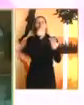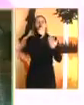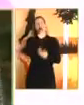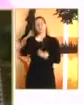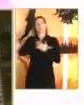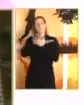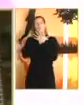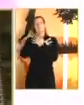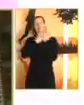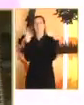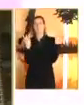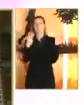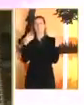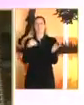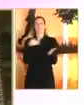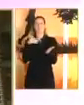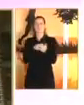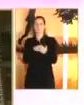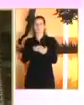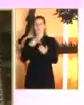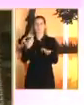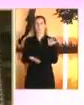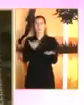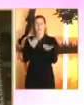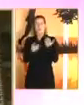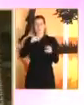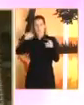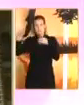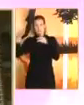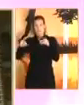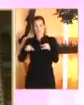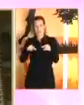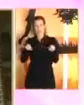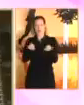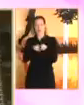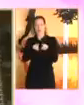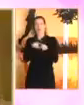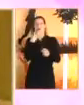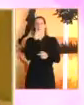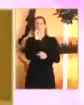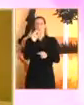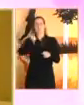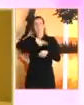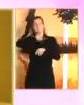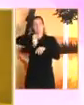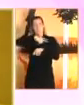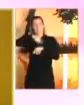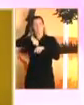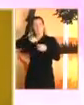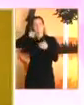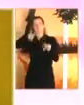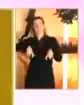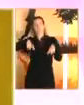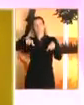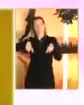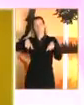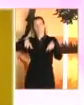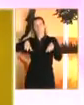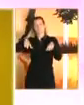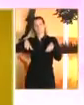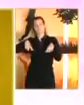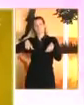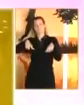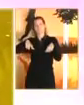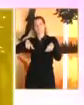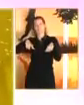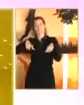eso para flotar. Unos 10 minutitos equivalen a 40 horas de descanso, más o menos. Y una vez finalizado